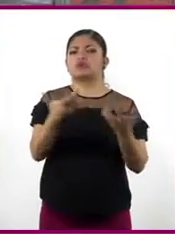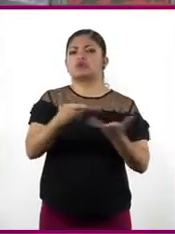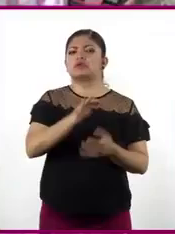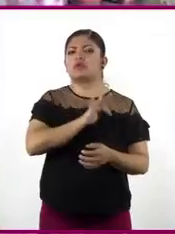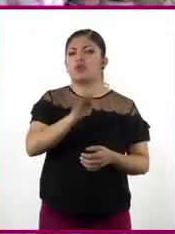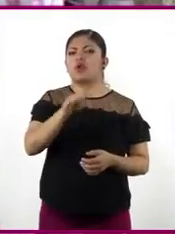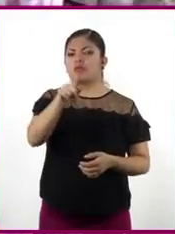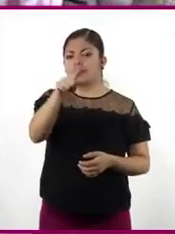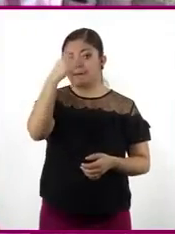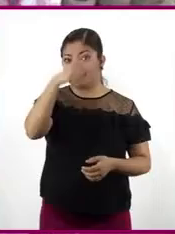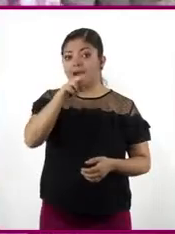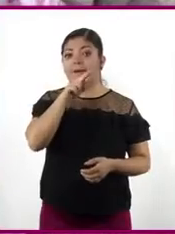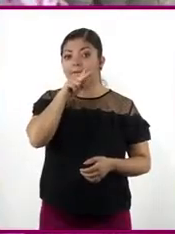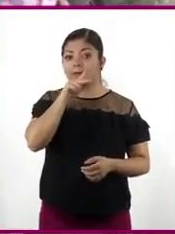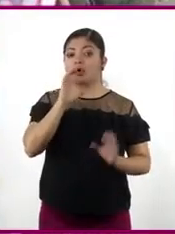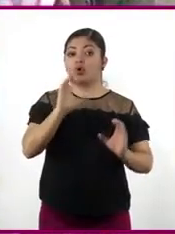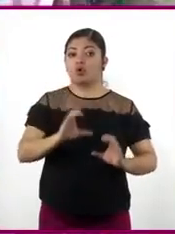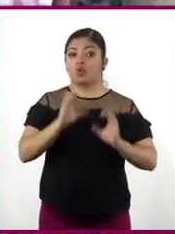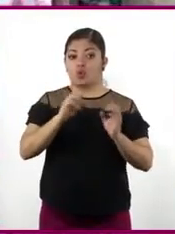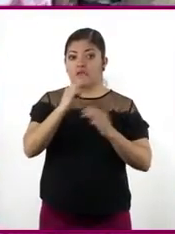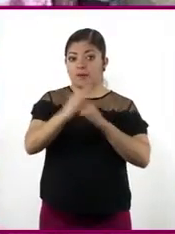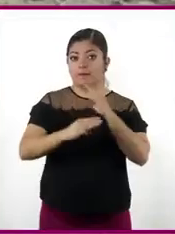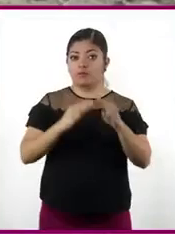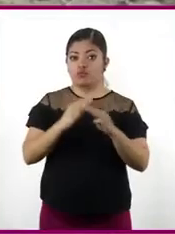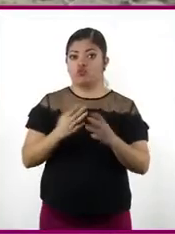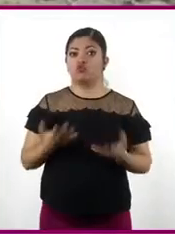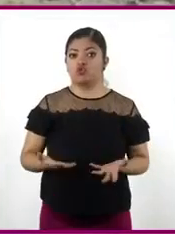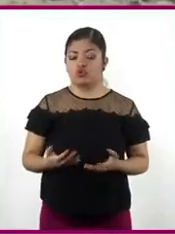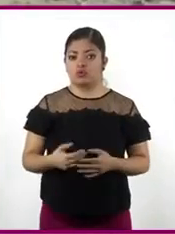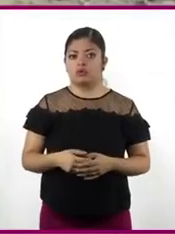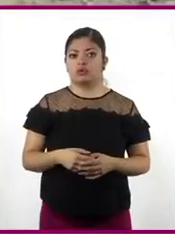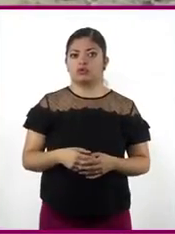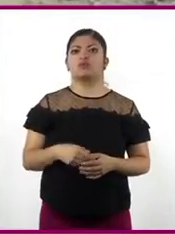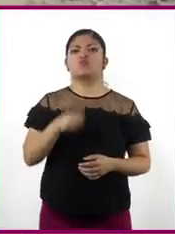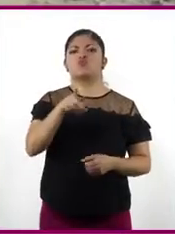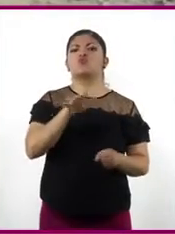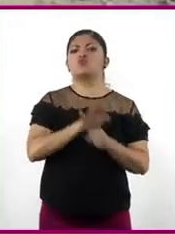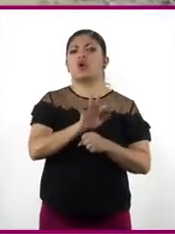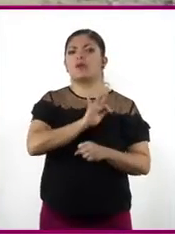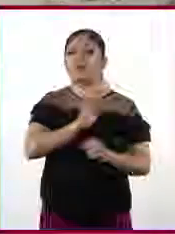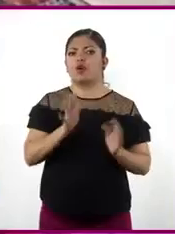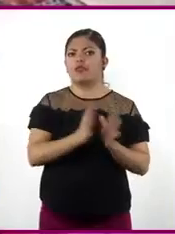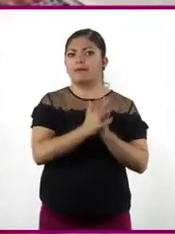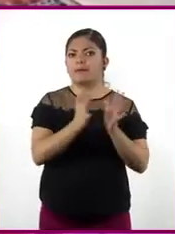para mejorar la salud del planeta? ¿En cuáles puedes participar?